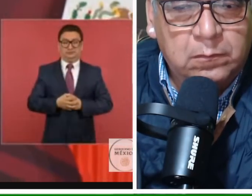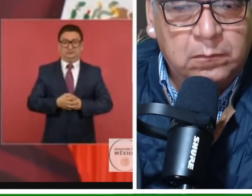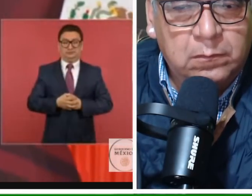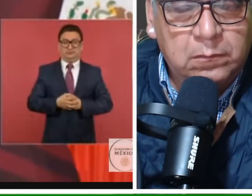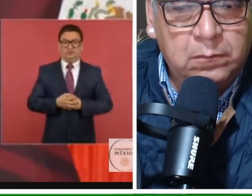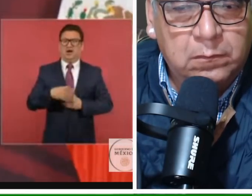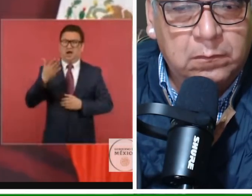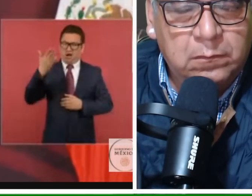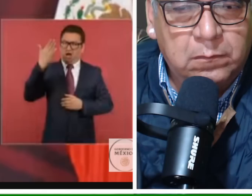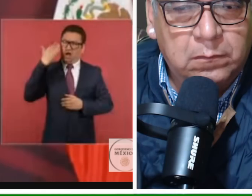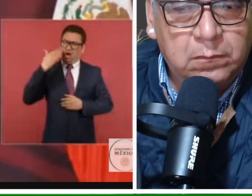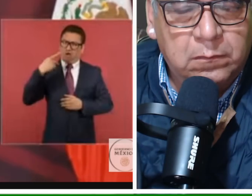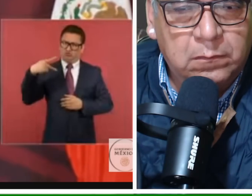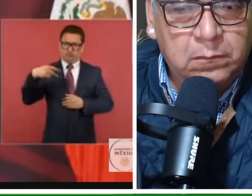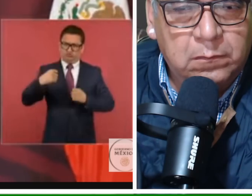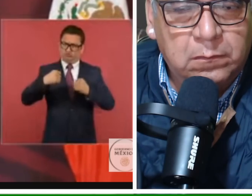muy eficaz,